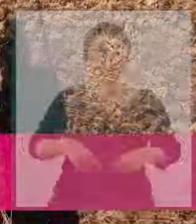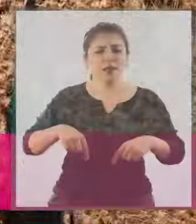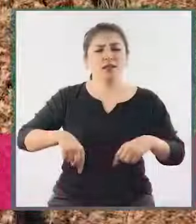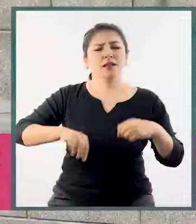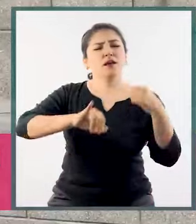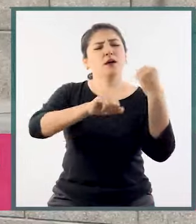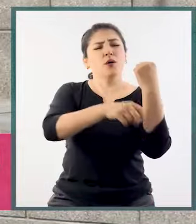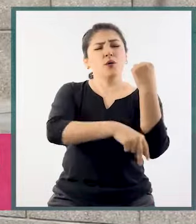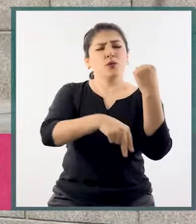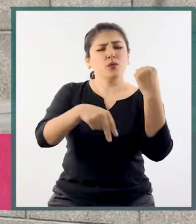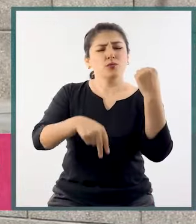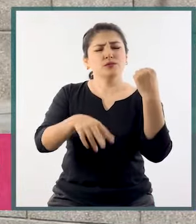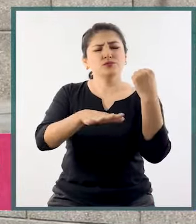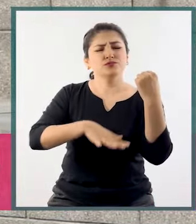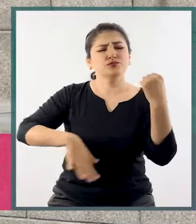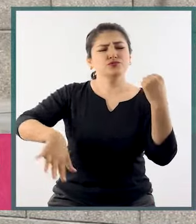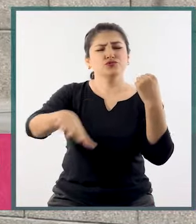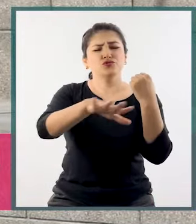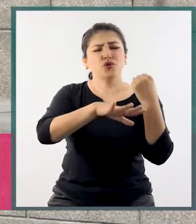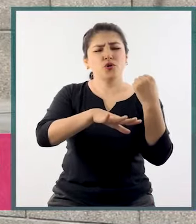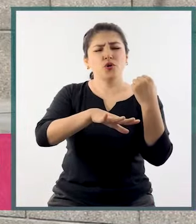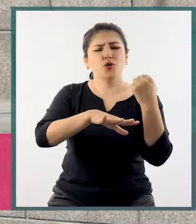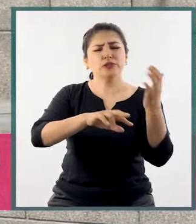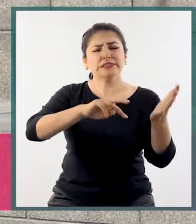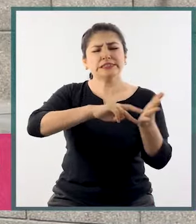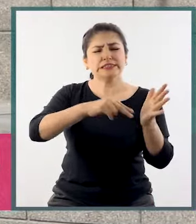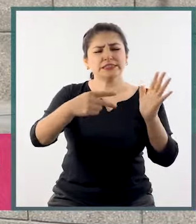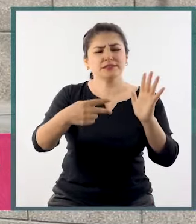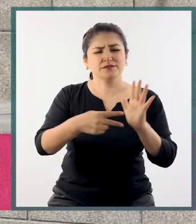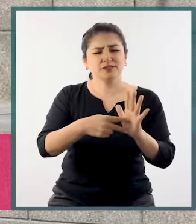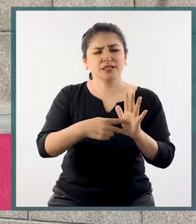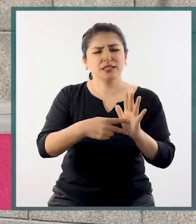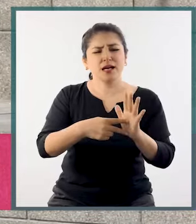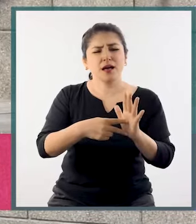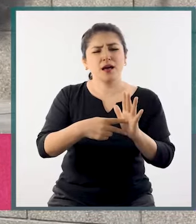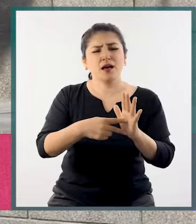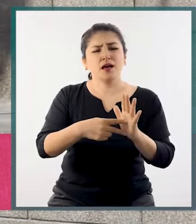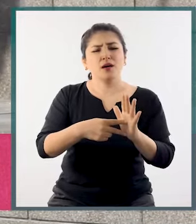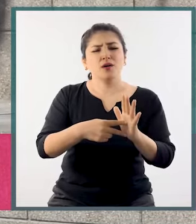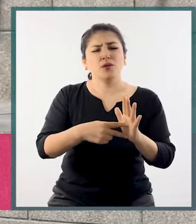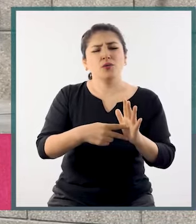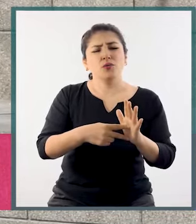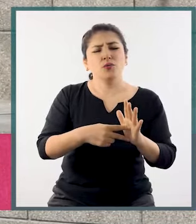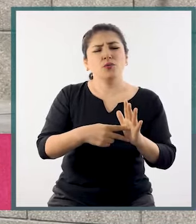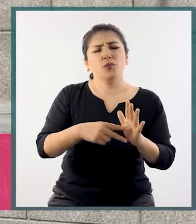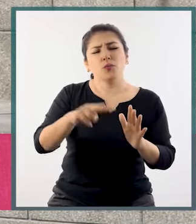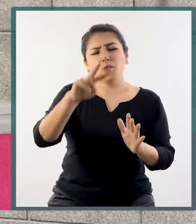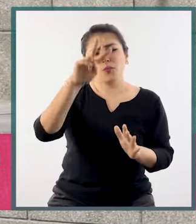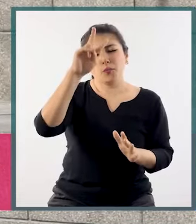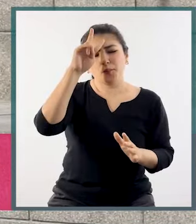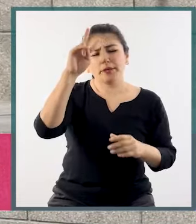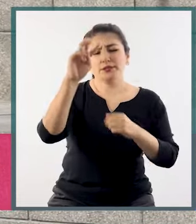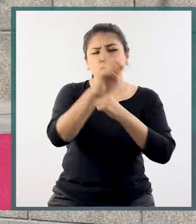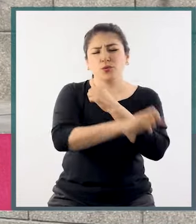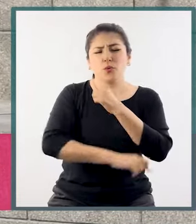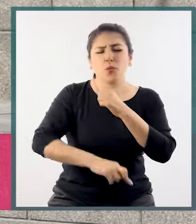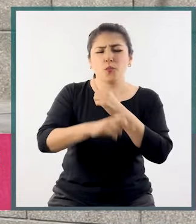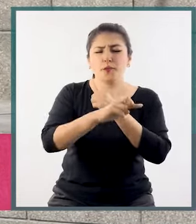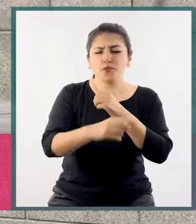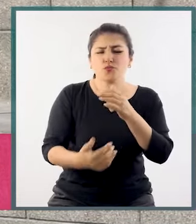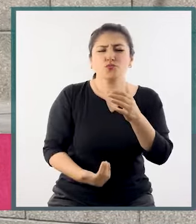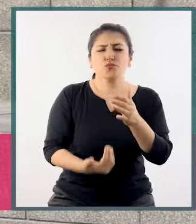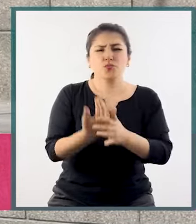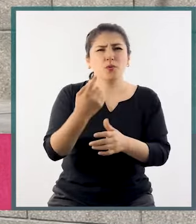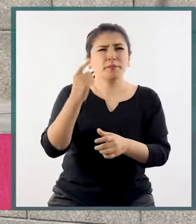Junín es el símbolo de la consolidación de una nueva república con sus esperanzas y su fe en